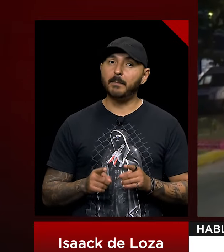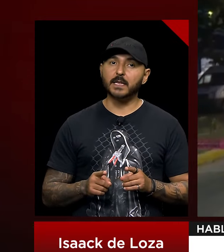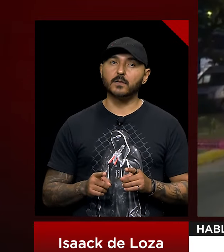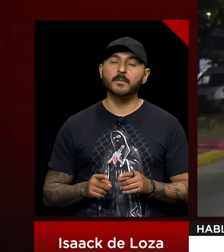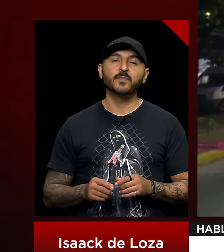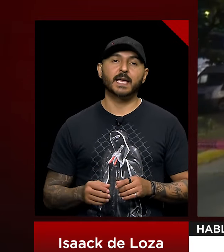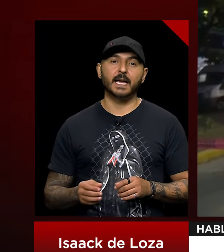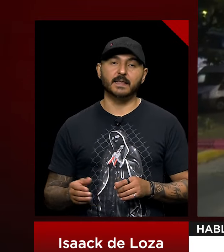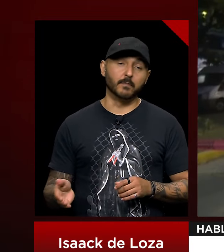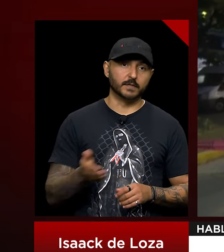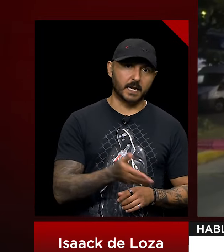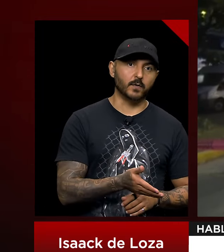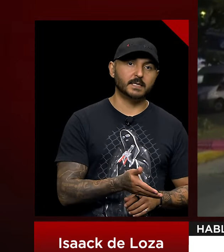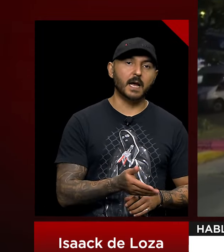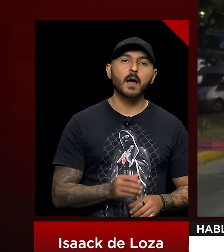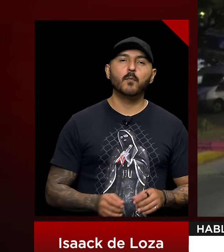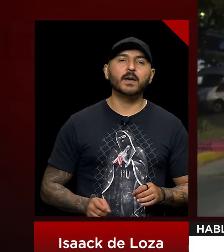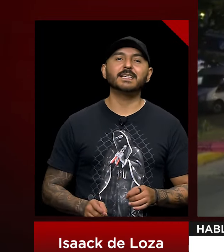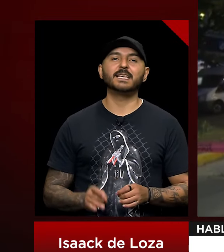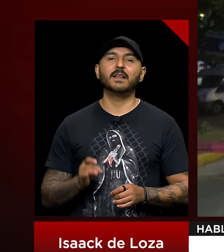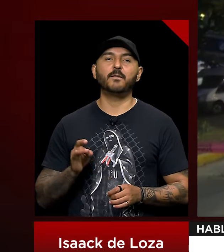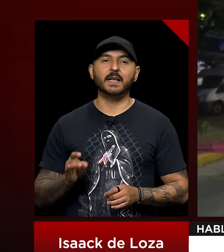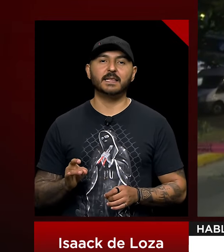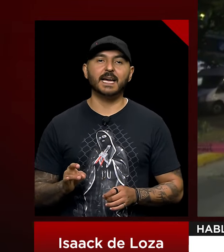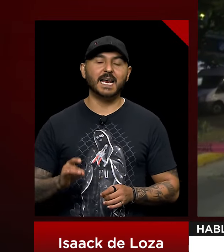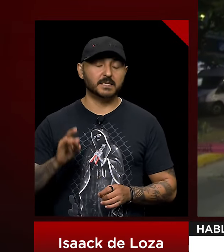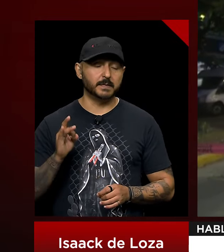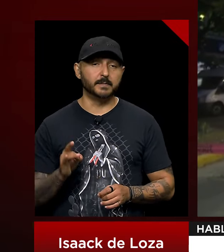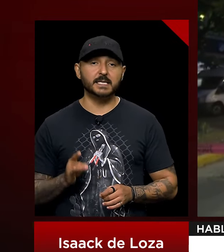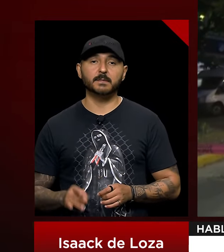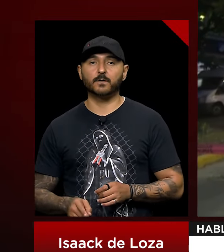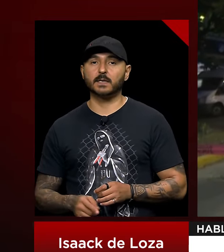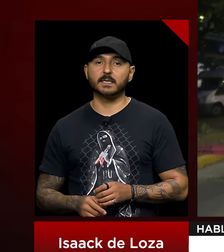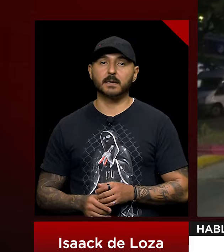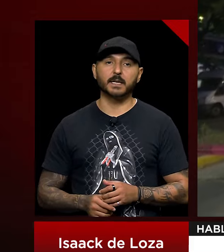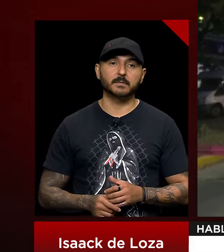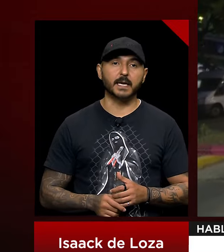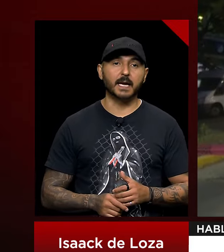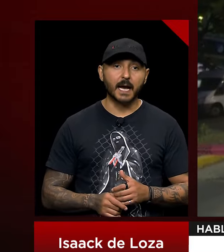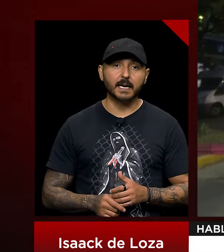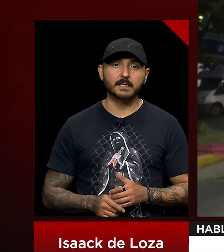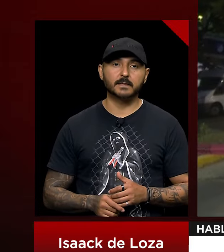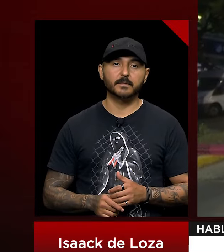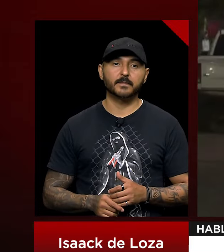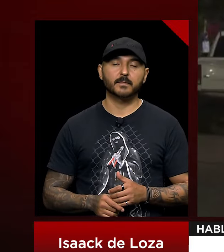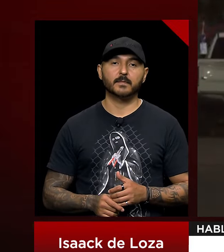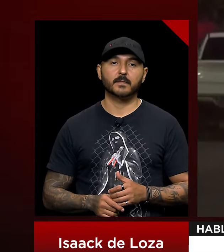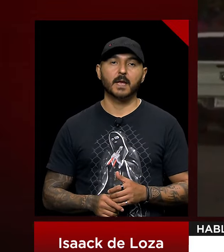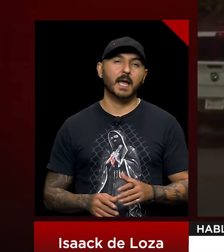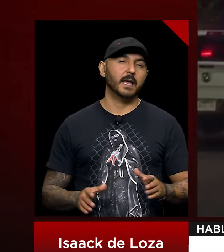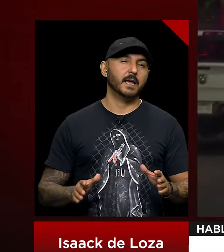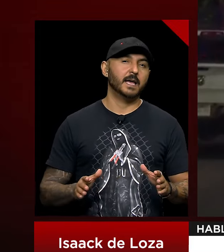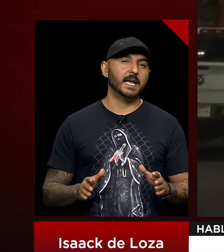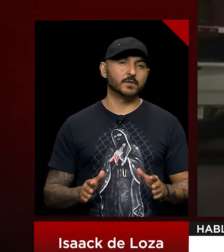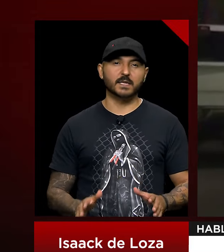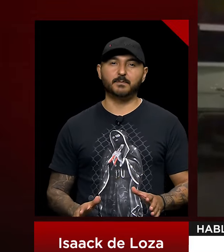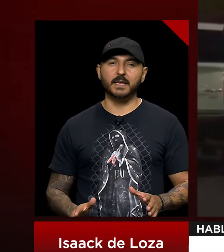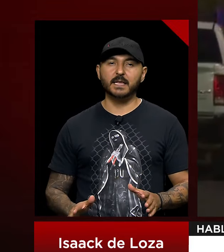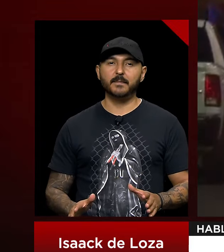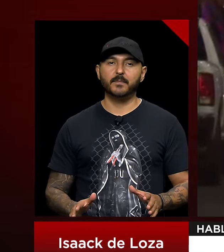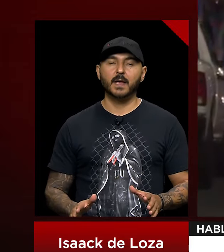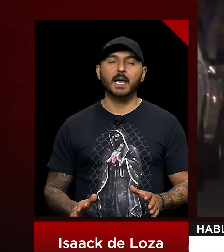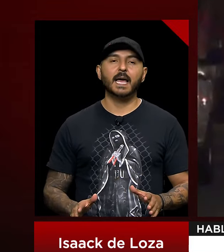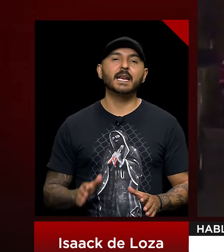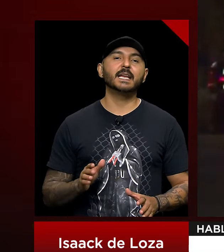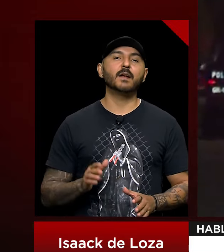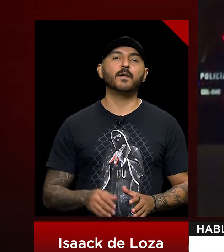un armamento que, demostrado está, puede hacerle frente a las mismísimas Fuerzas Armadas Mexicanas. En su